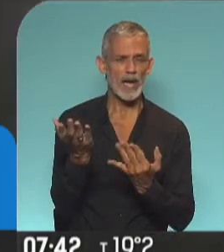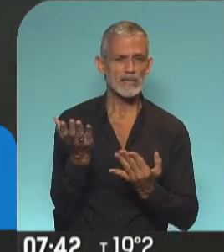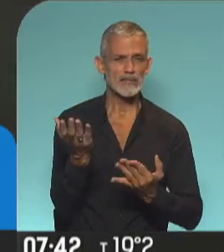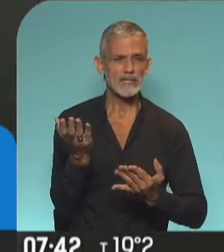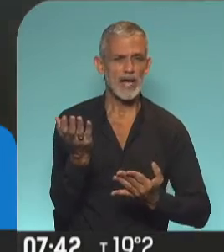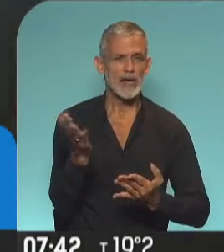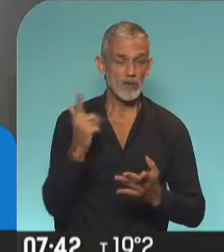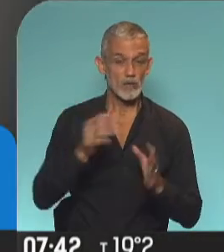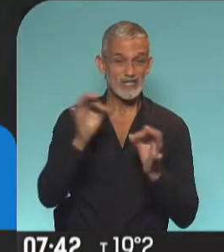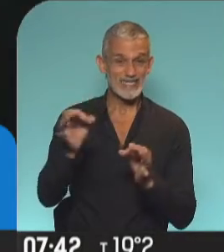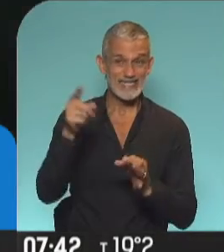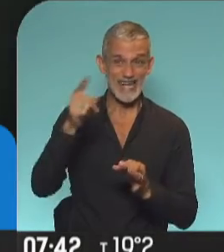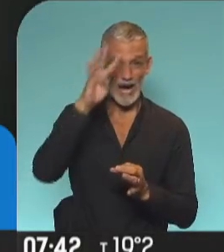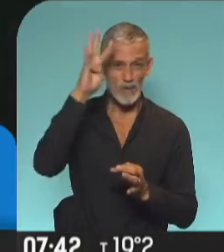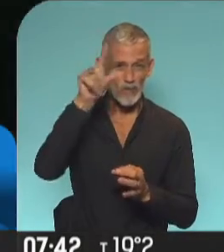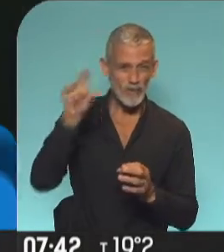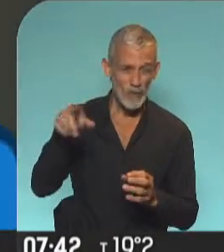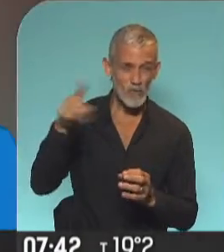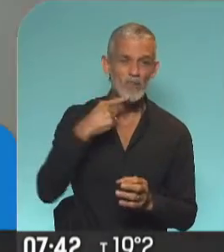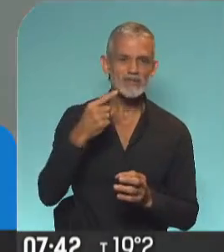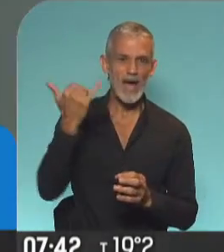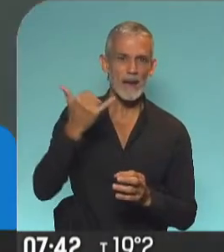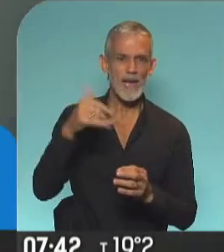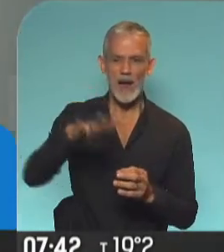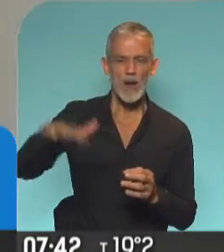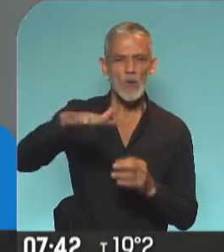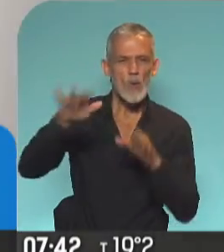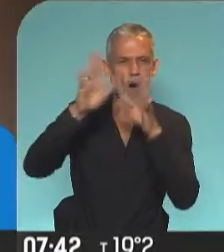y cuando llegábamos allá comparaban que habían sitios,